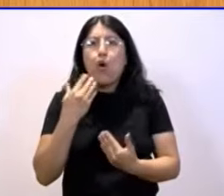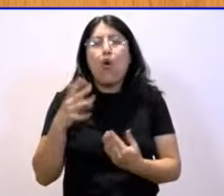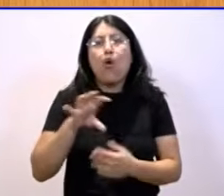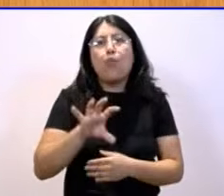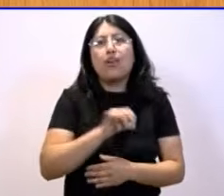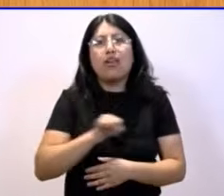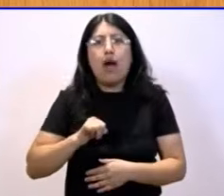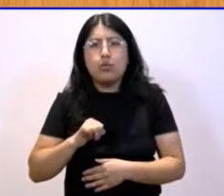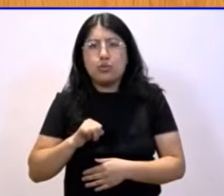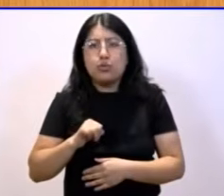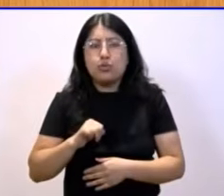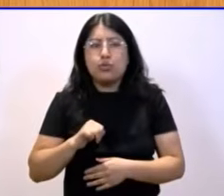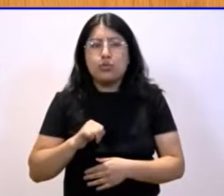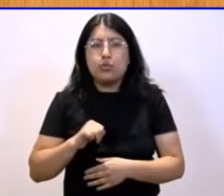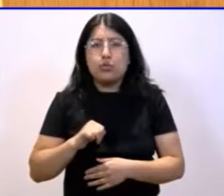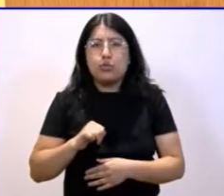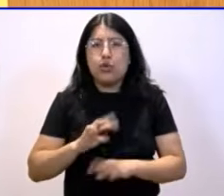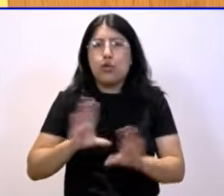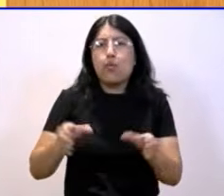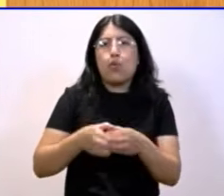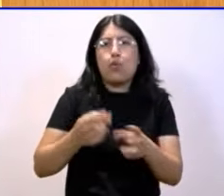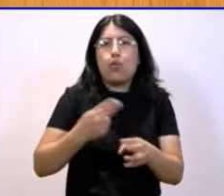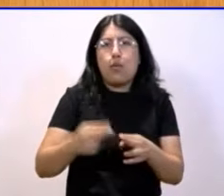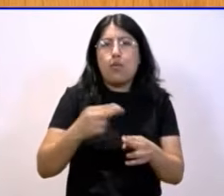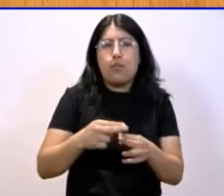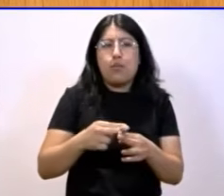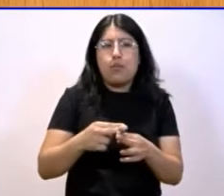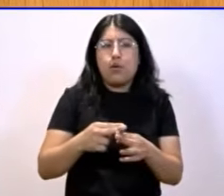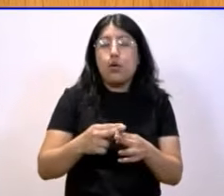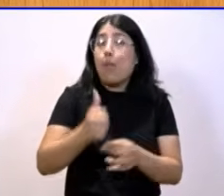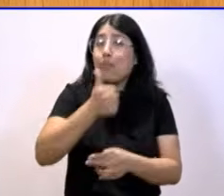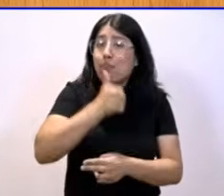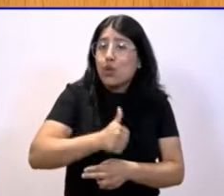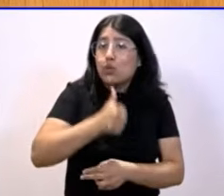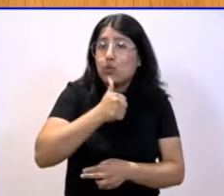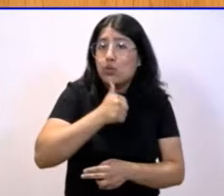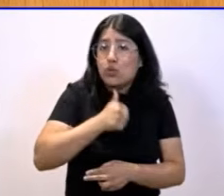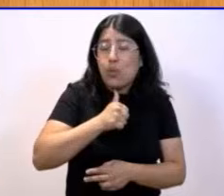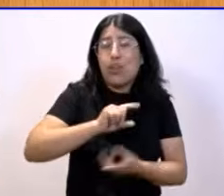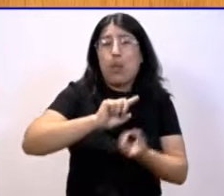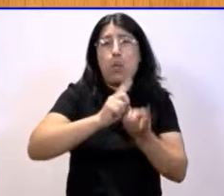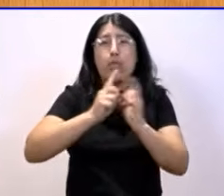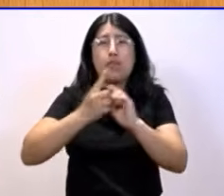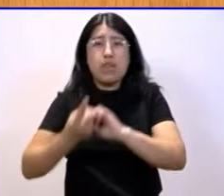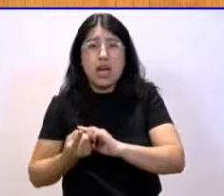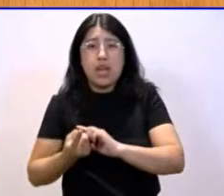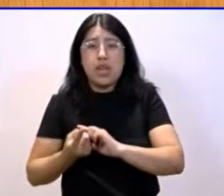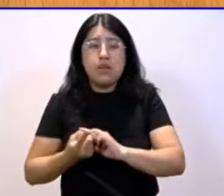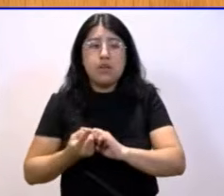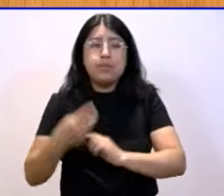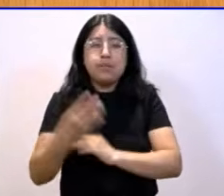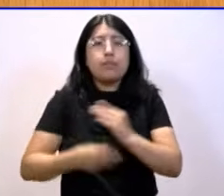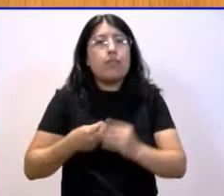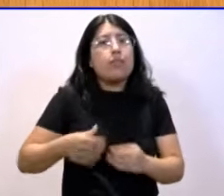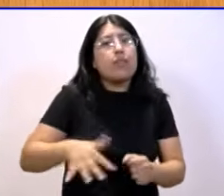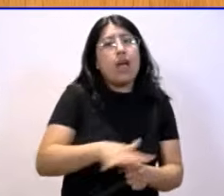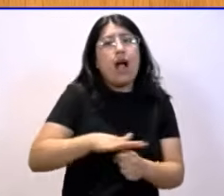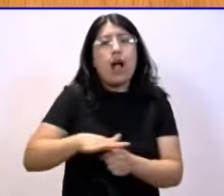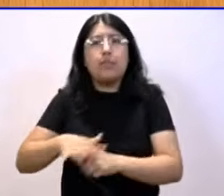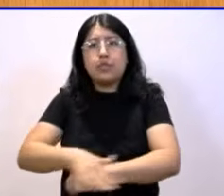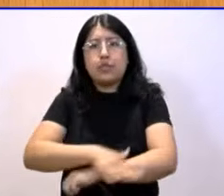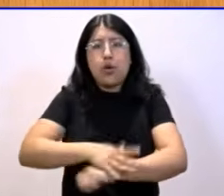todo como grupo político que soporte esas modificaciones que se están planteando en el ámbito del Gobierno de